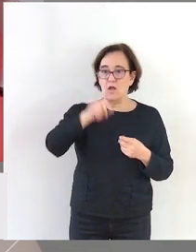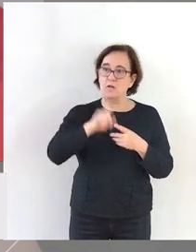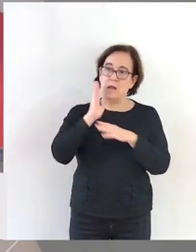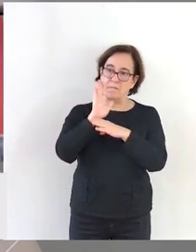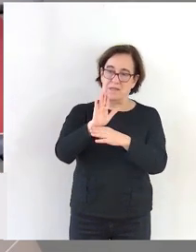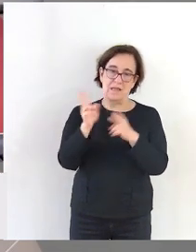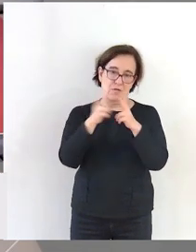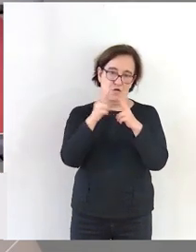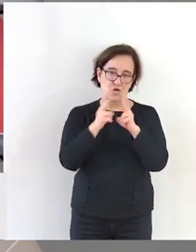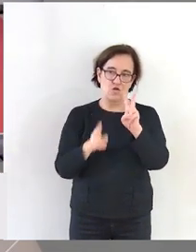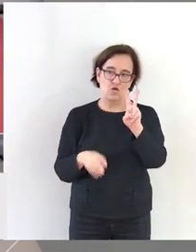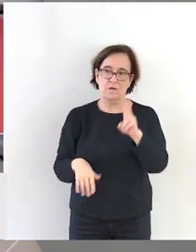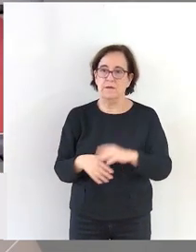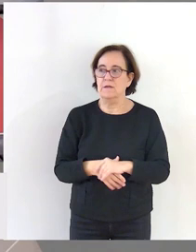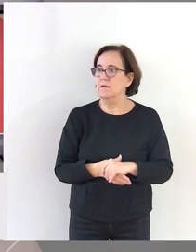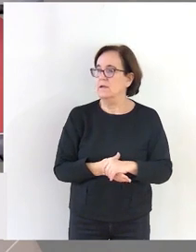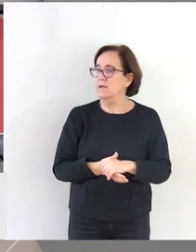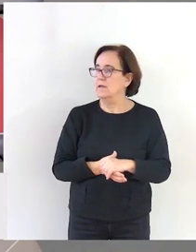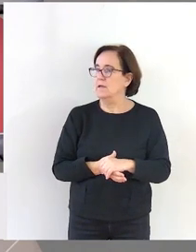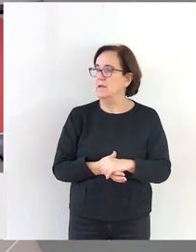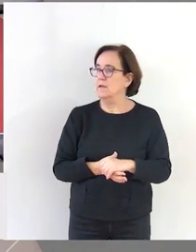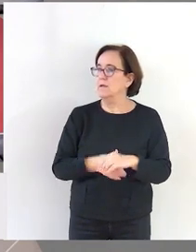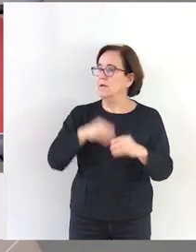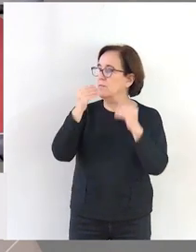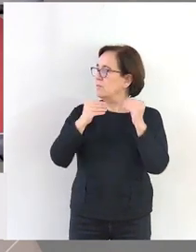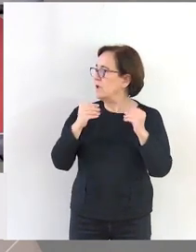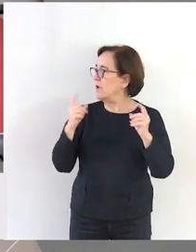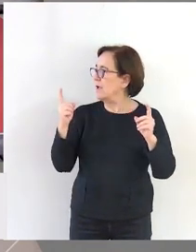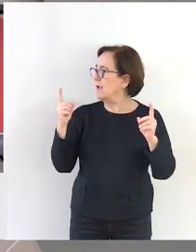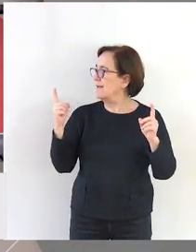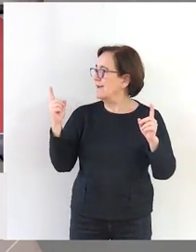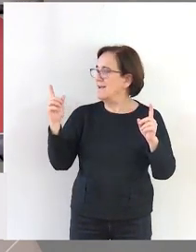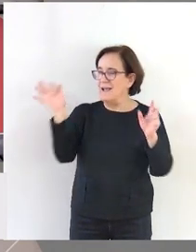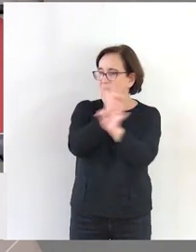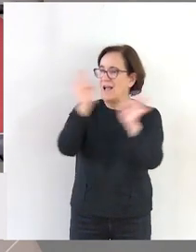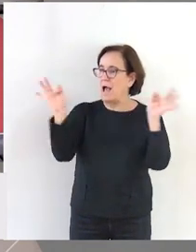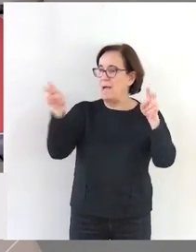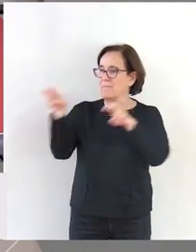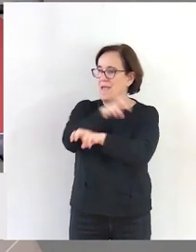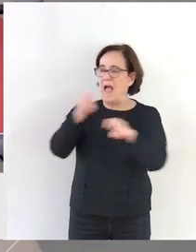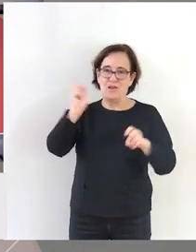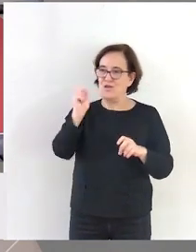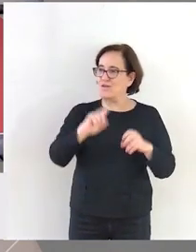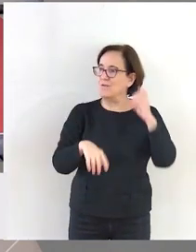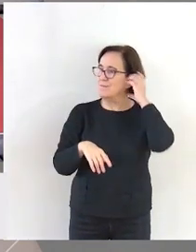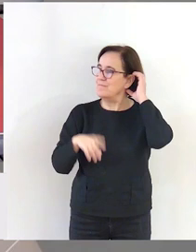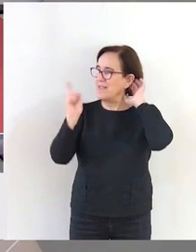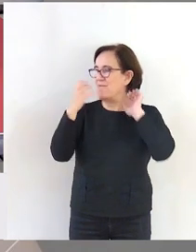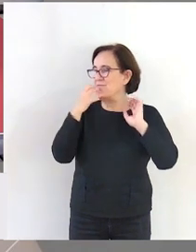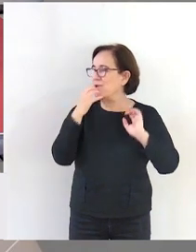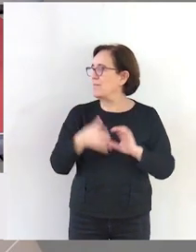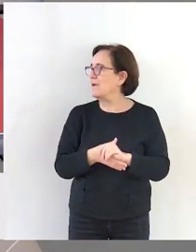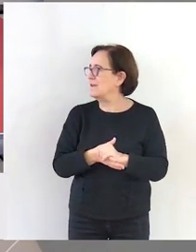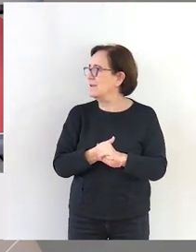de vosotros pues os voy a hacer cambiar de sitio que no que es una broma bromeaba bromeaba